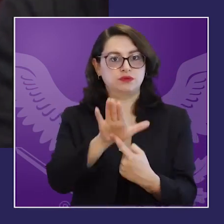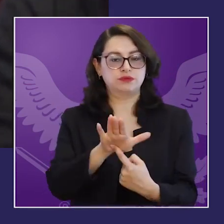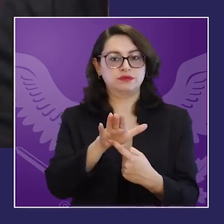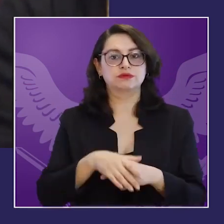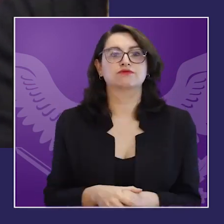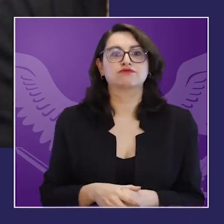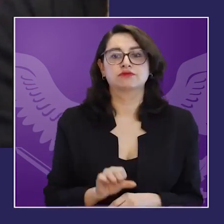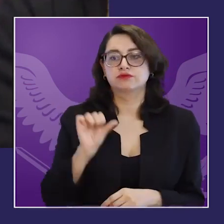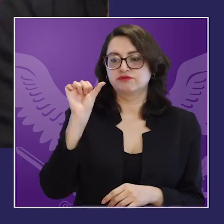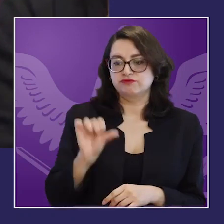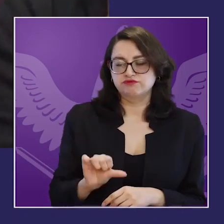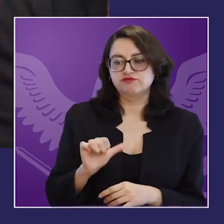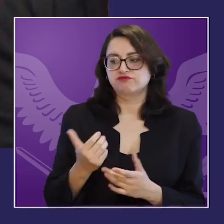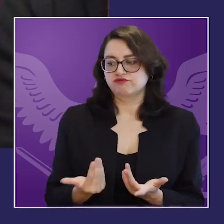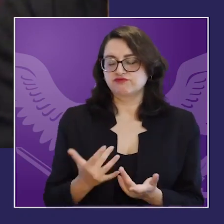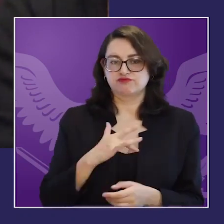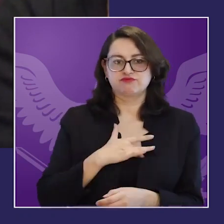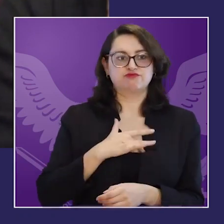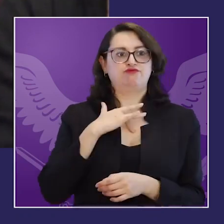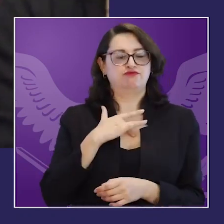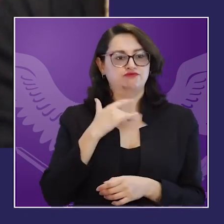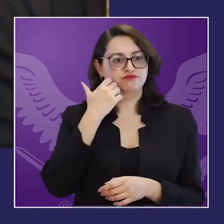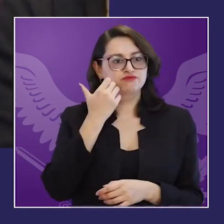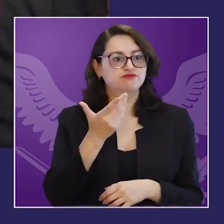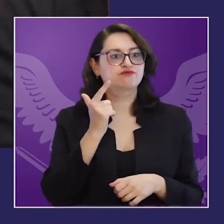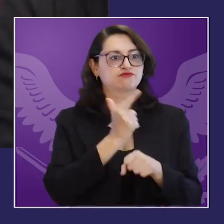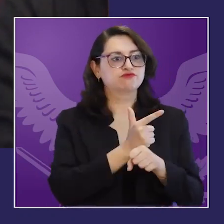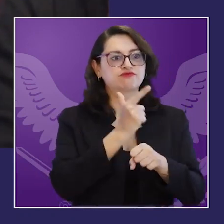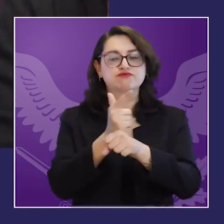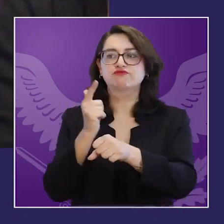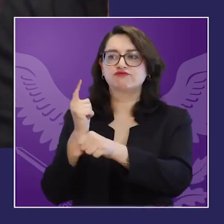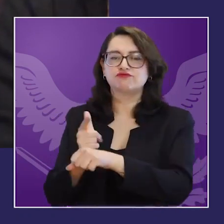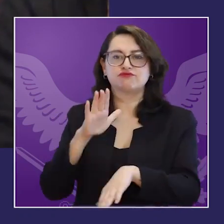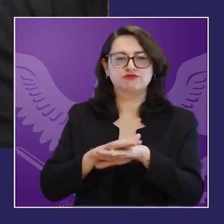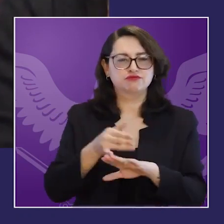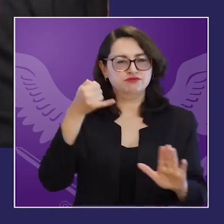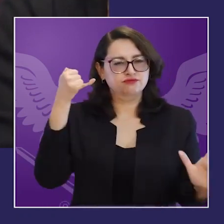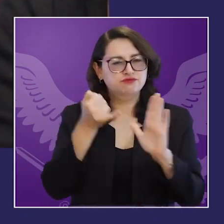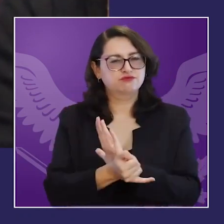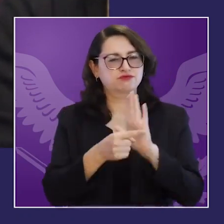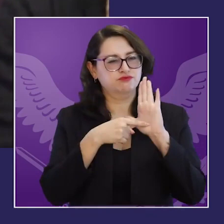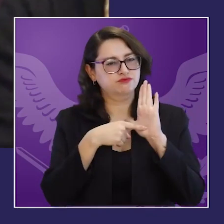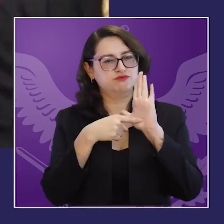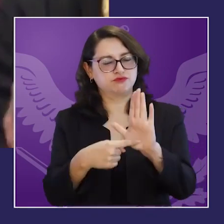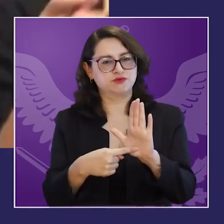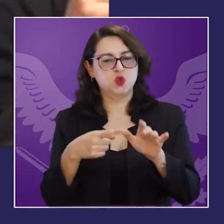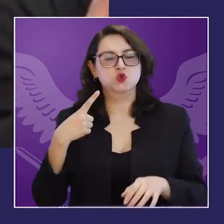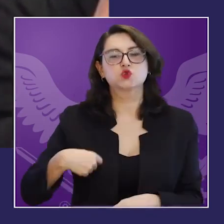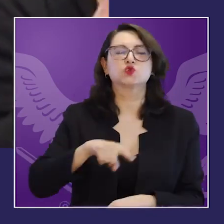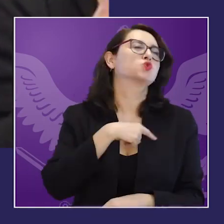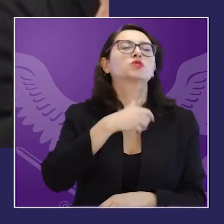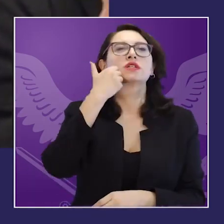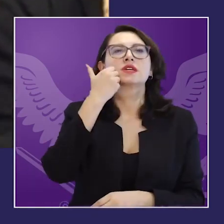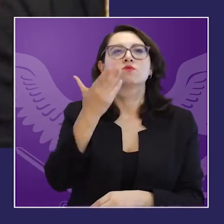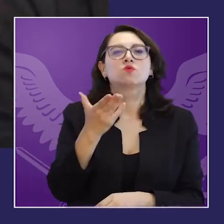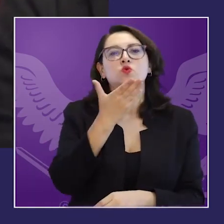diferentes elementos que estamos profundizando en estos espacios, ¿no? Y en este espacio particular queríamos que ustedes